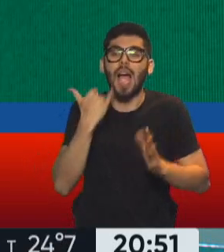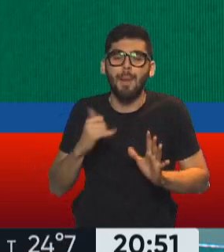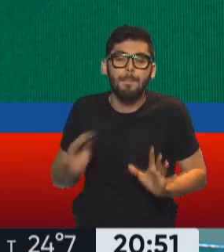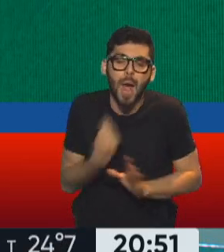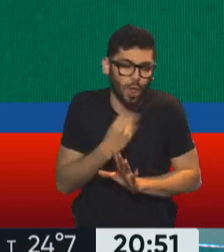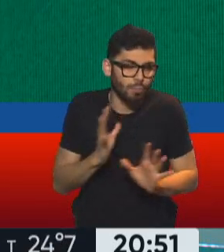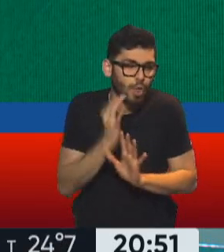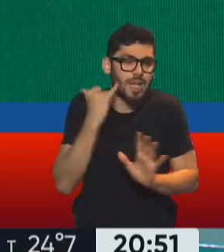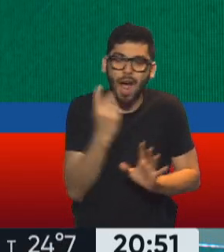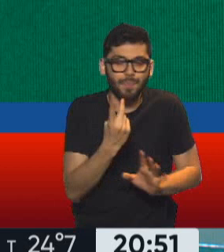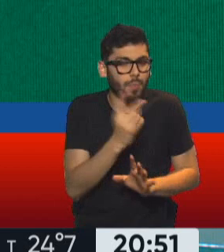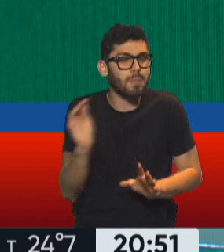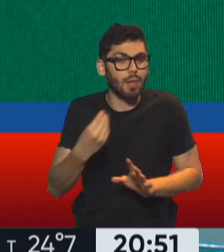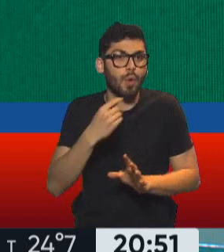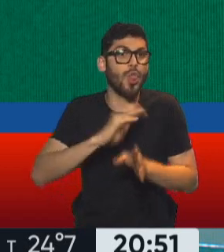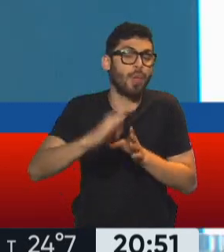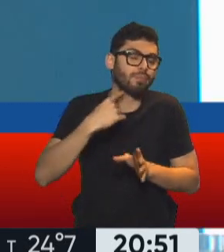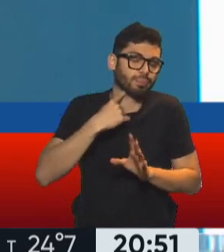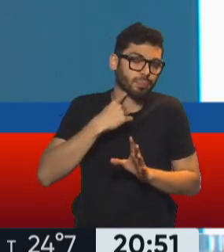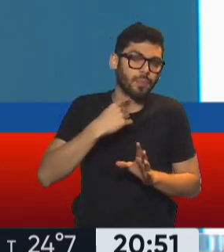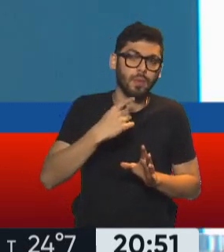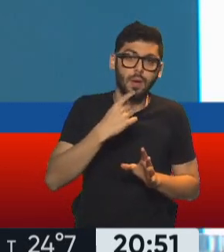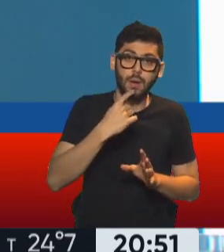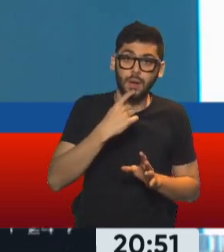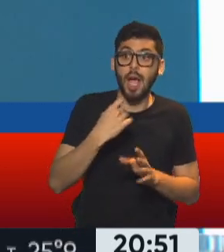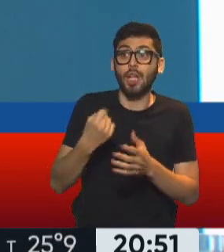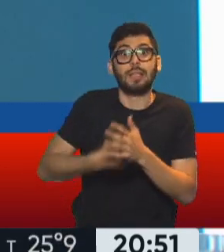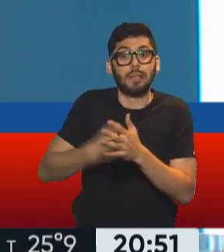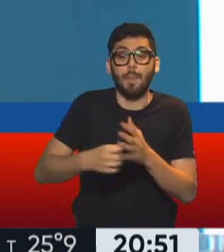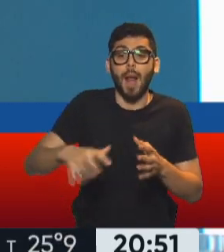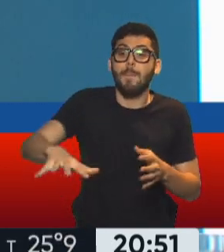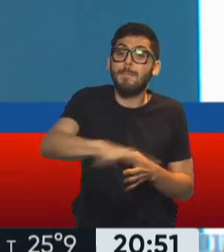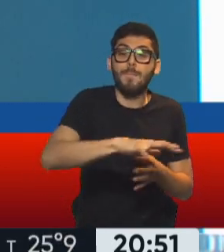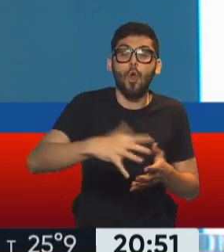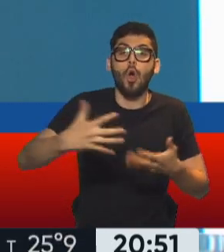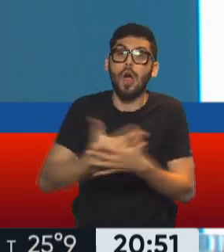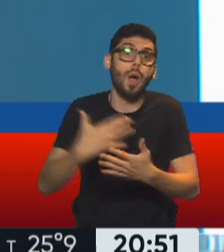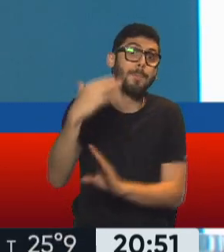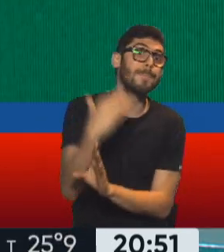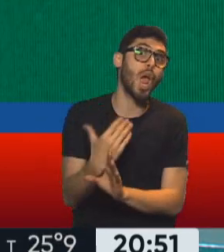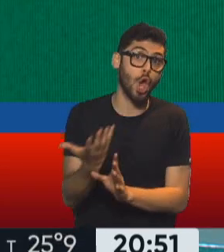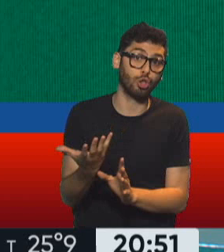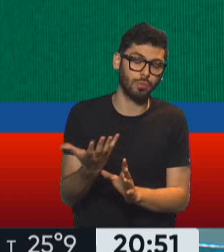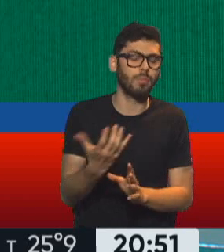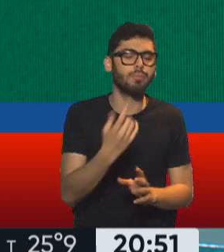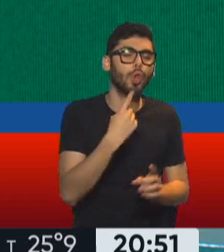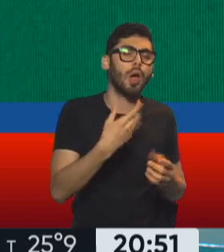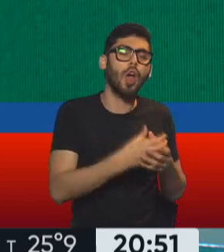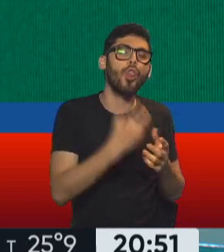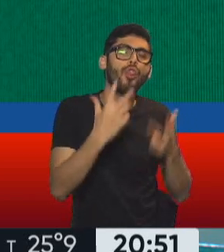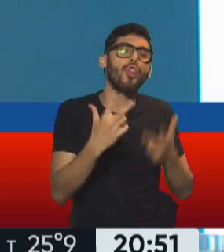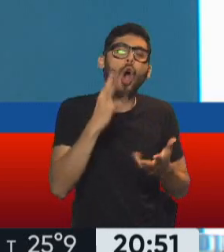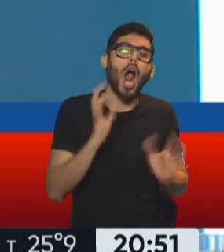a salir ganando, pero para que la negociación Para sea que la el peso mejor sobre posible. el pueblo sea el menor. Claro, Que esto bueno. es lo que se está discutiendo ¿Ha hoy. escuchado algo en ese